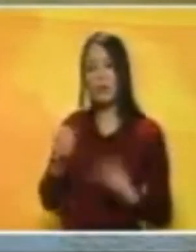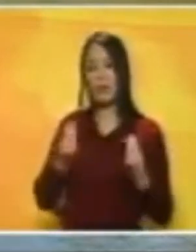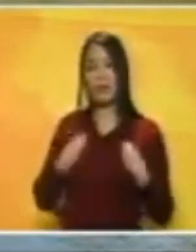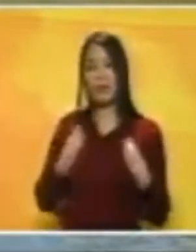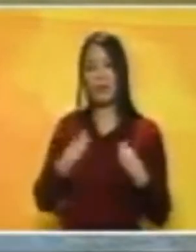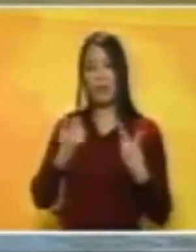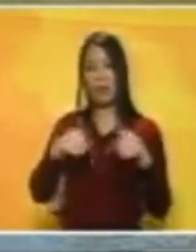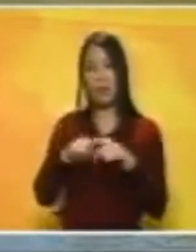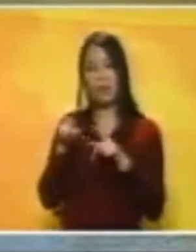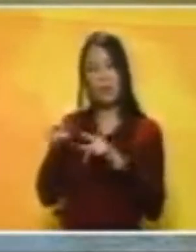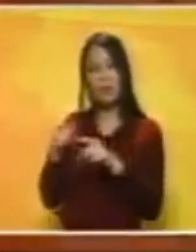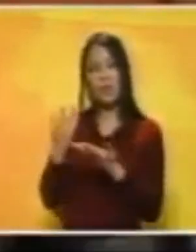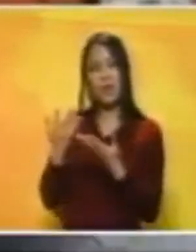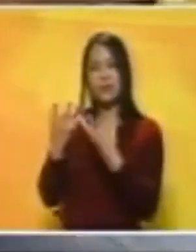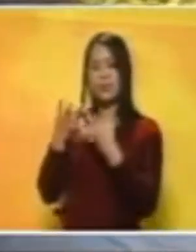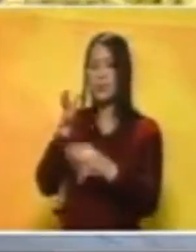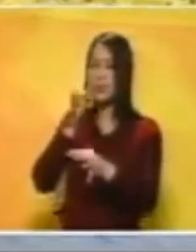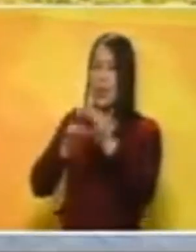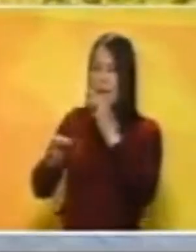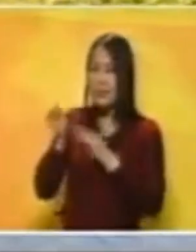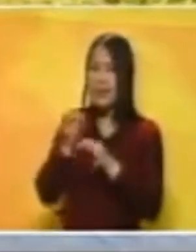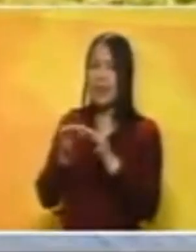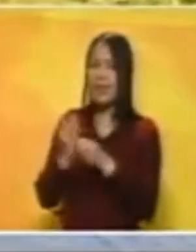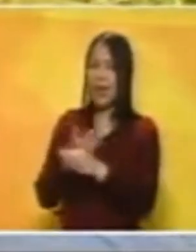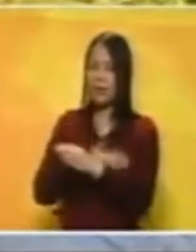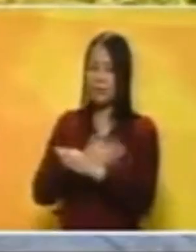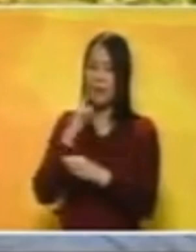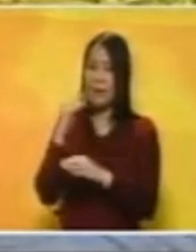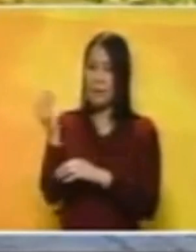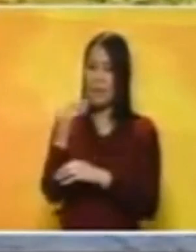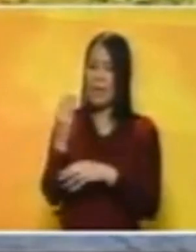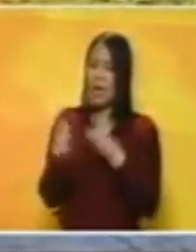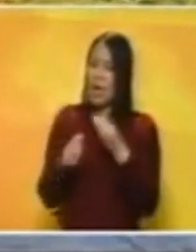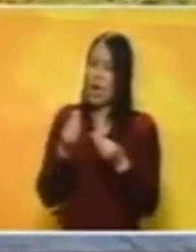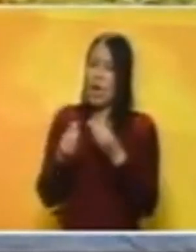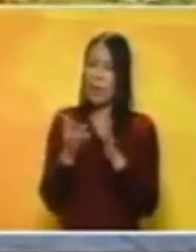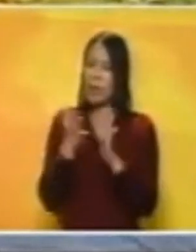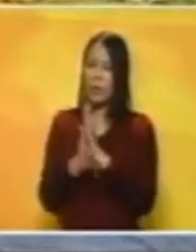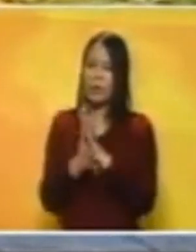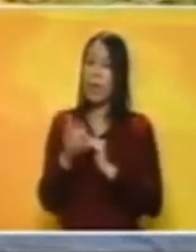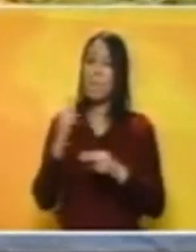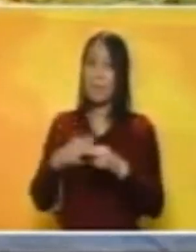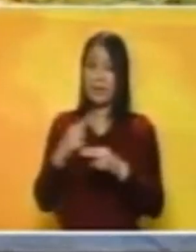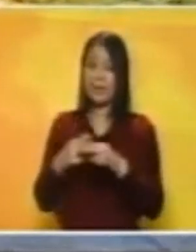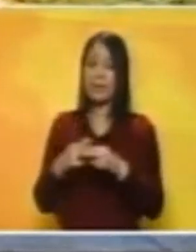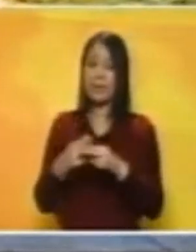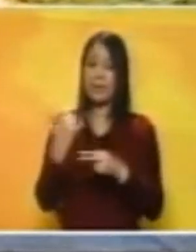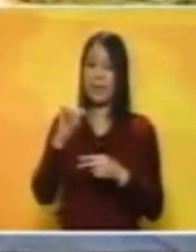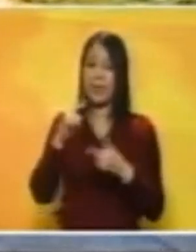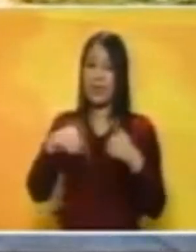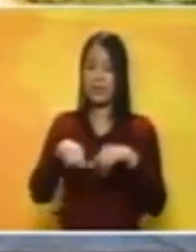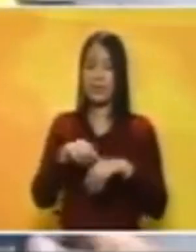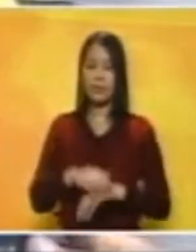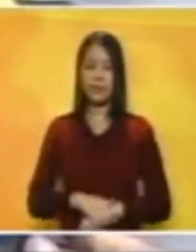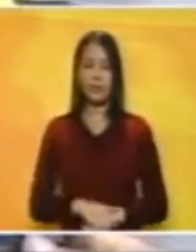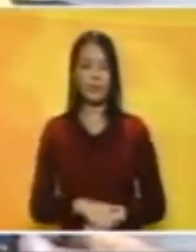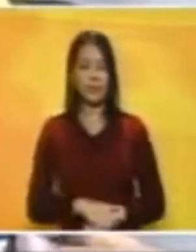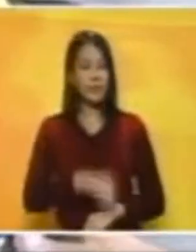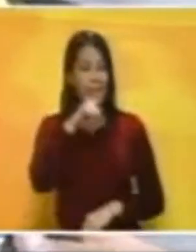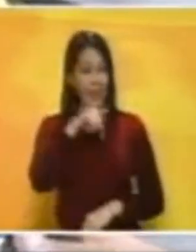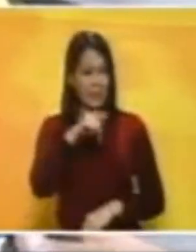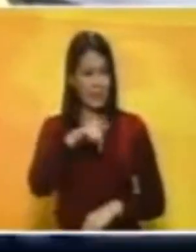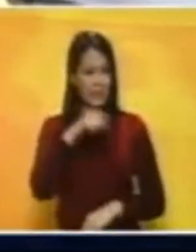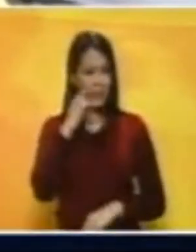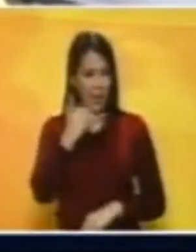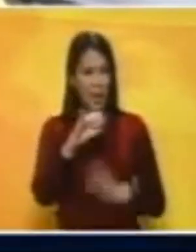de la zona que nos explicaba entre otras cosas todo lo que tiene que ver con el riesgo que corren acá en la zona aquí